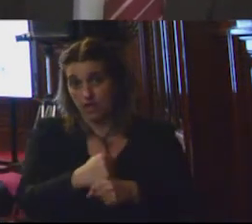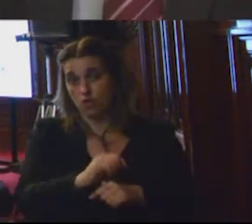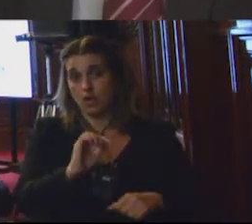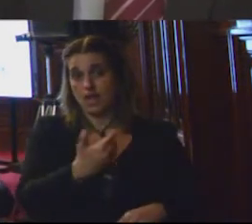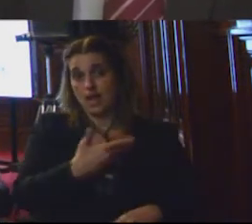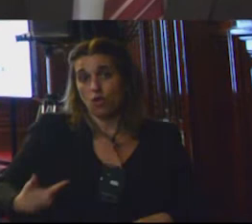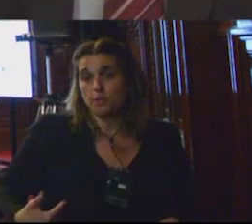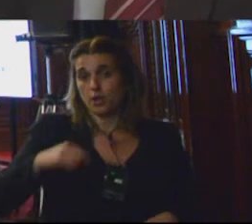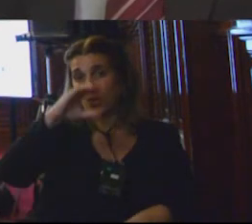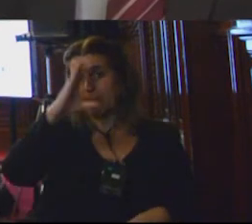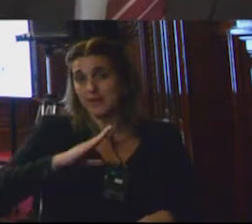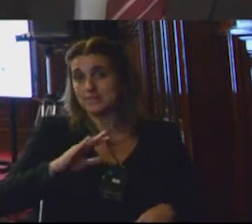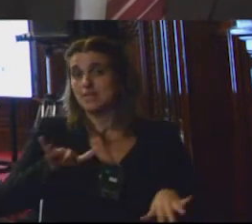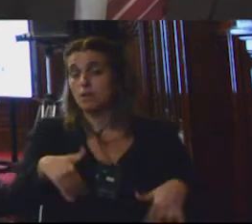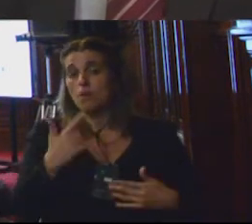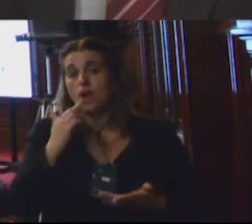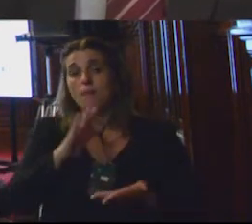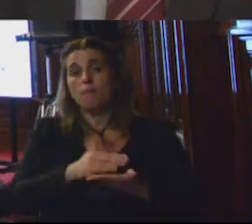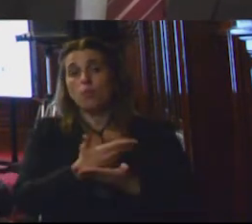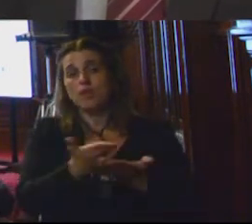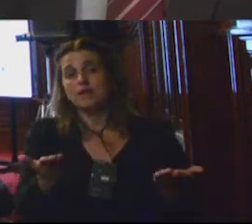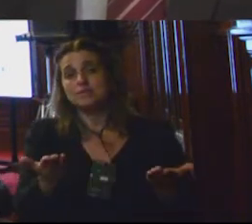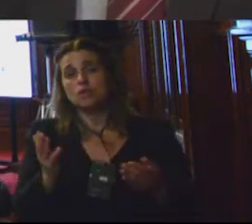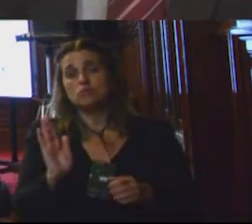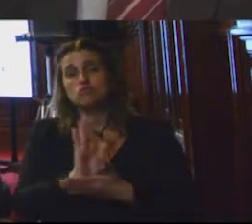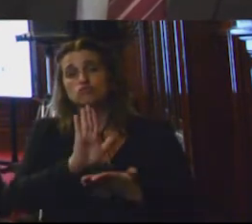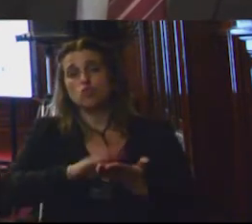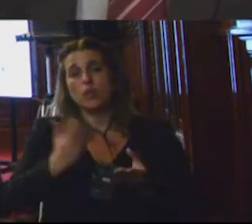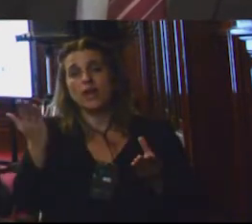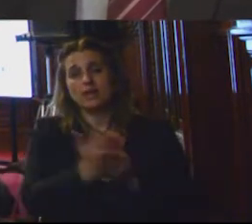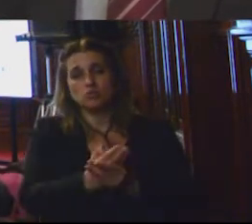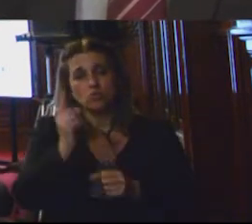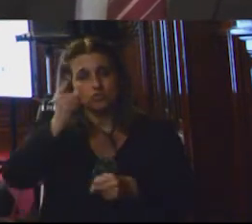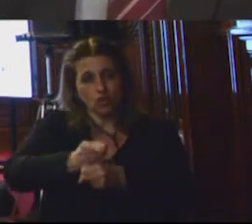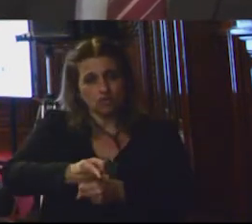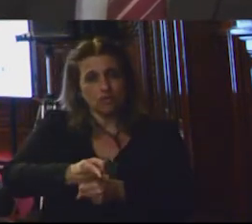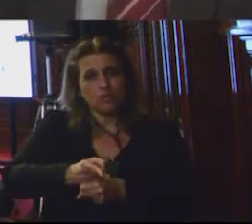gobierno brasileño por la publicación de la portaría de la resolución